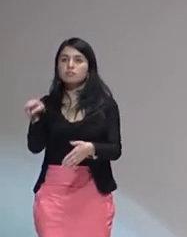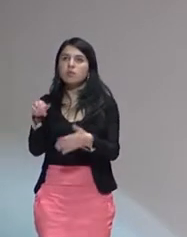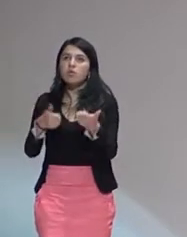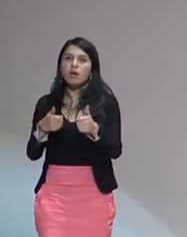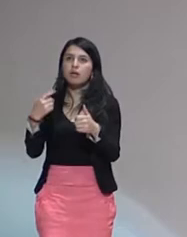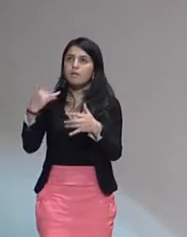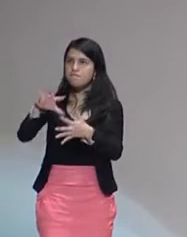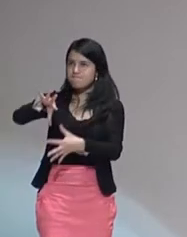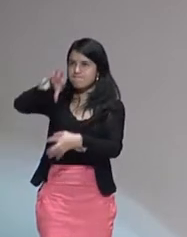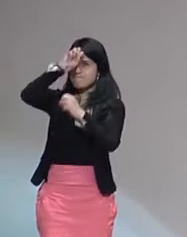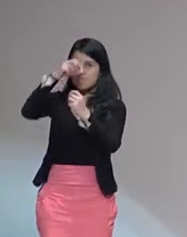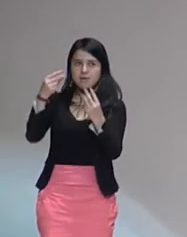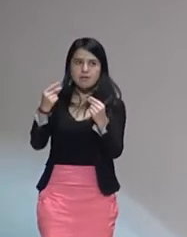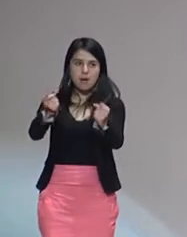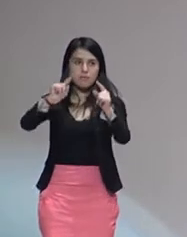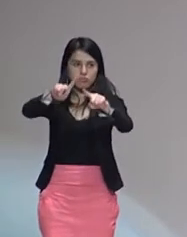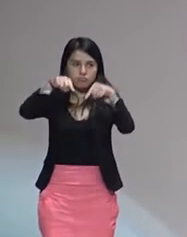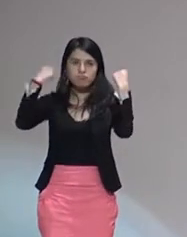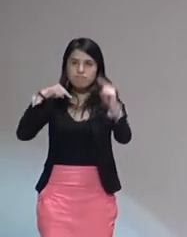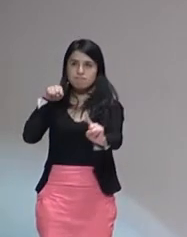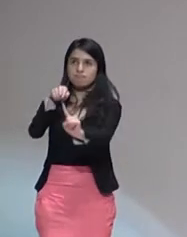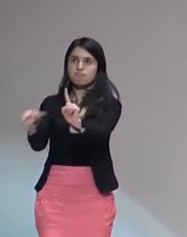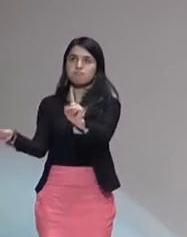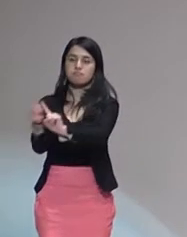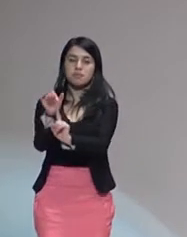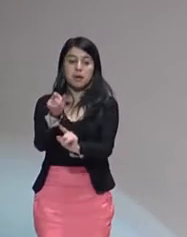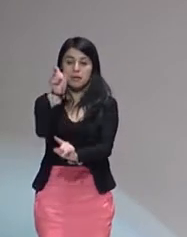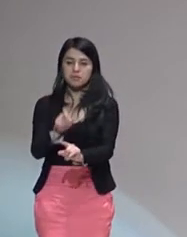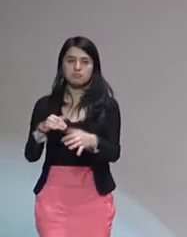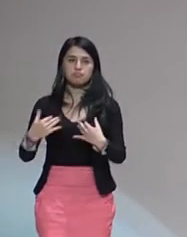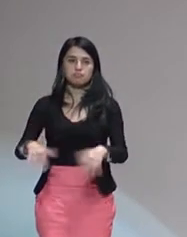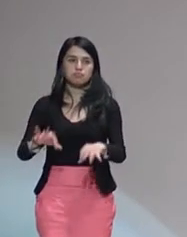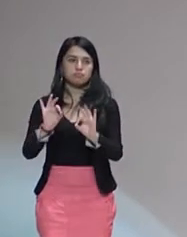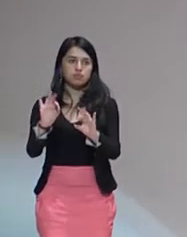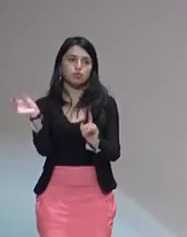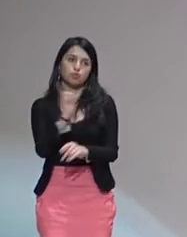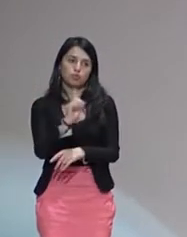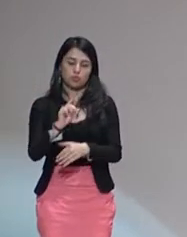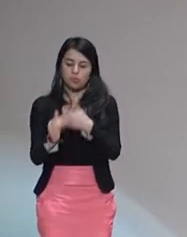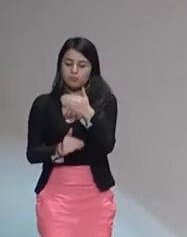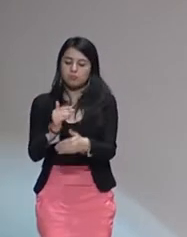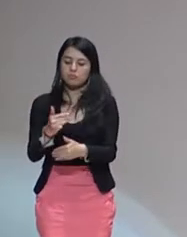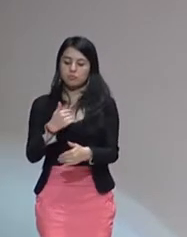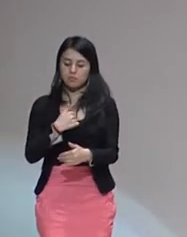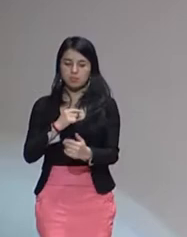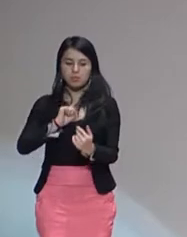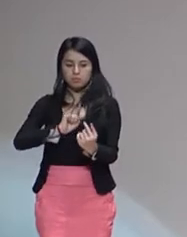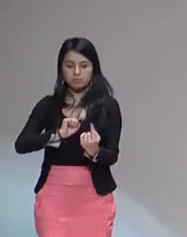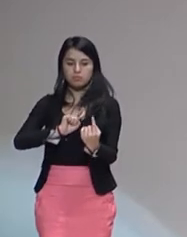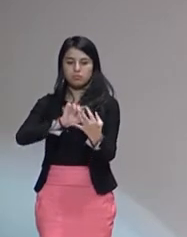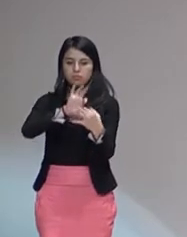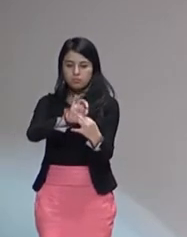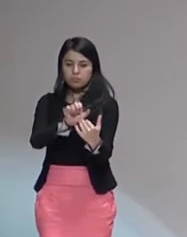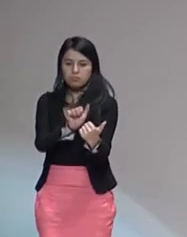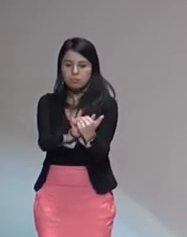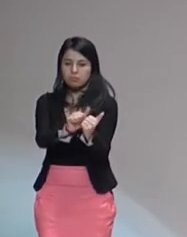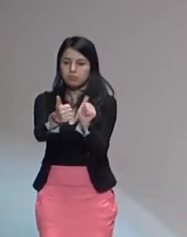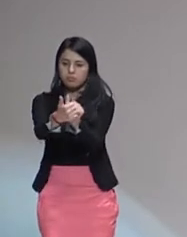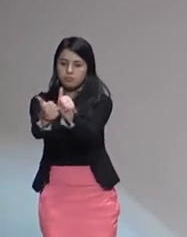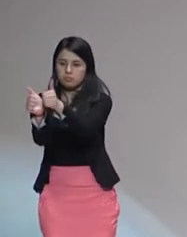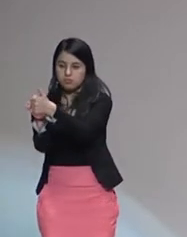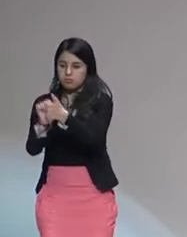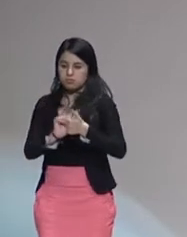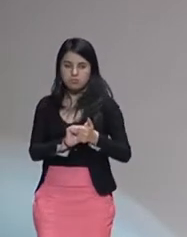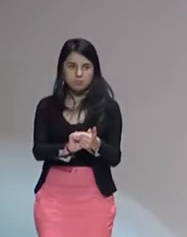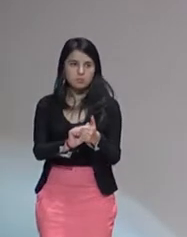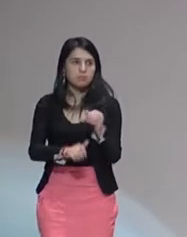que llegue más rápido a la meta, pues ese será el mejor, ¿no? Es un proceso donde el uno va acompañando al otro y la idea es que todos